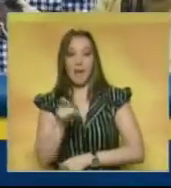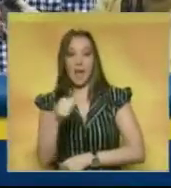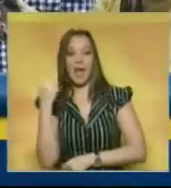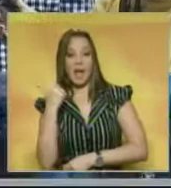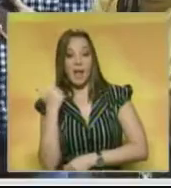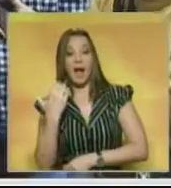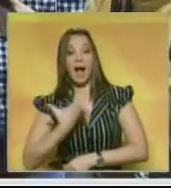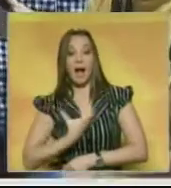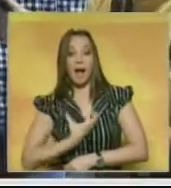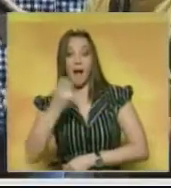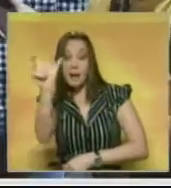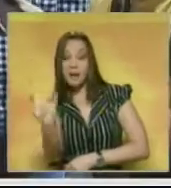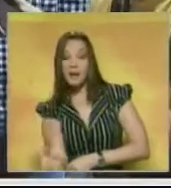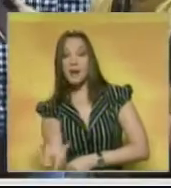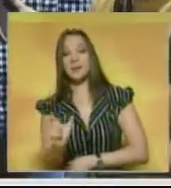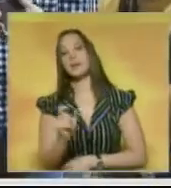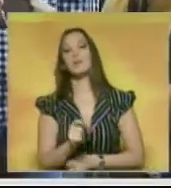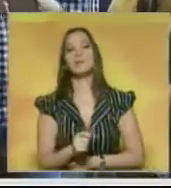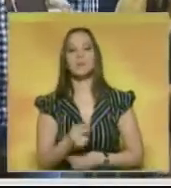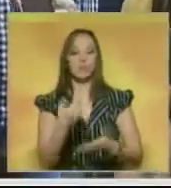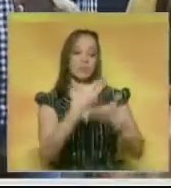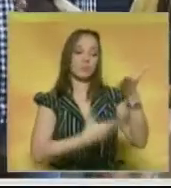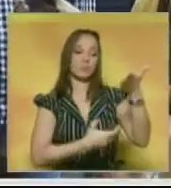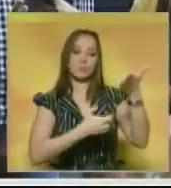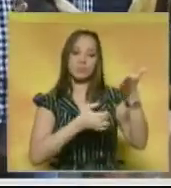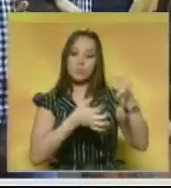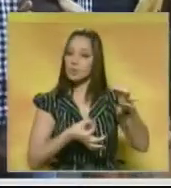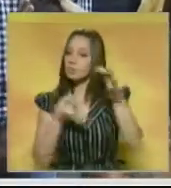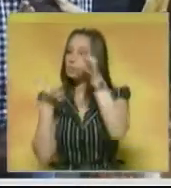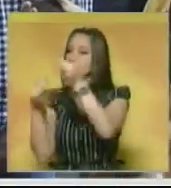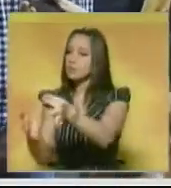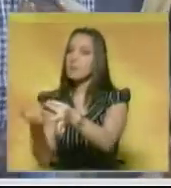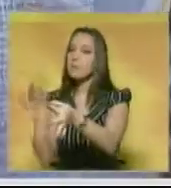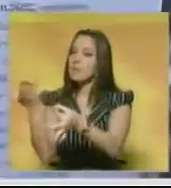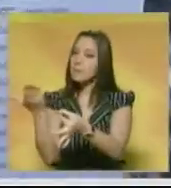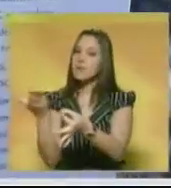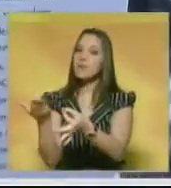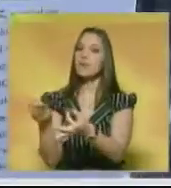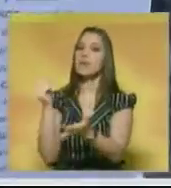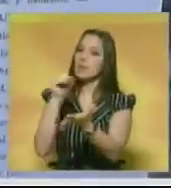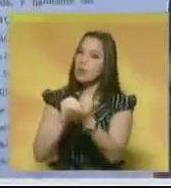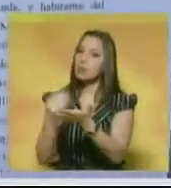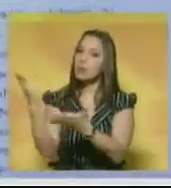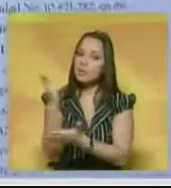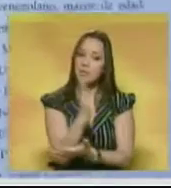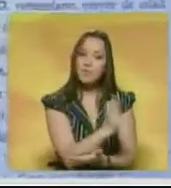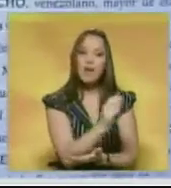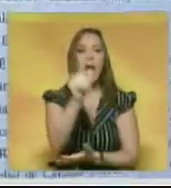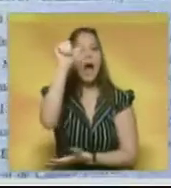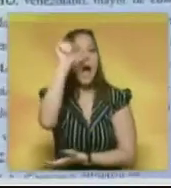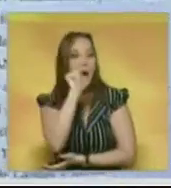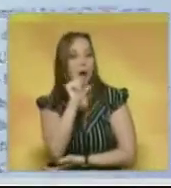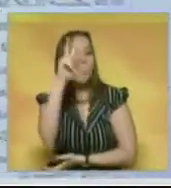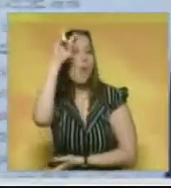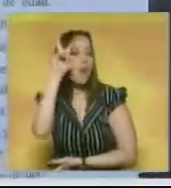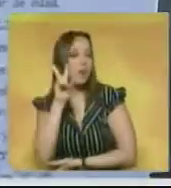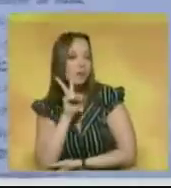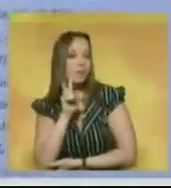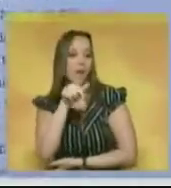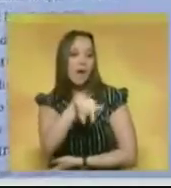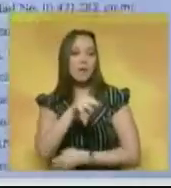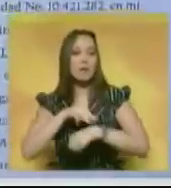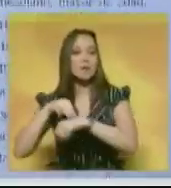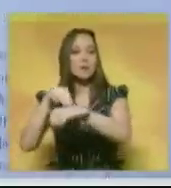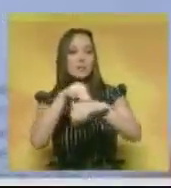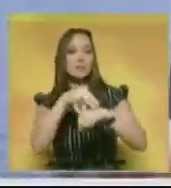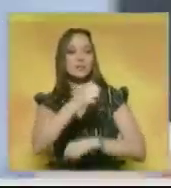de esta jurisdicción, Ramón Muchacho, interpuso este recurso para lograr que el agua potable se restituya en este